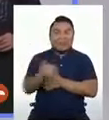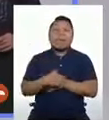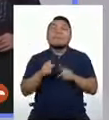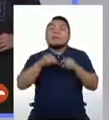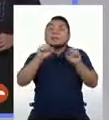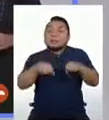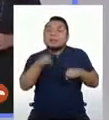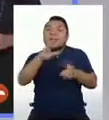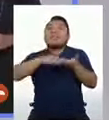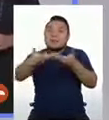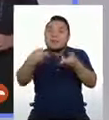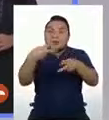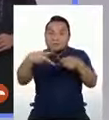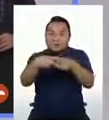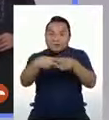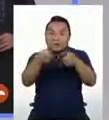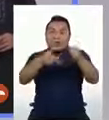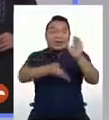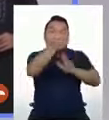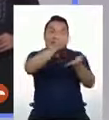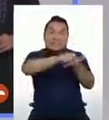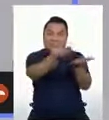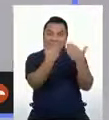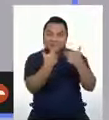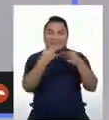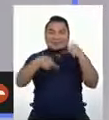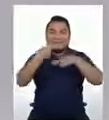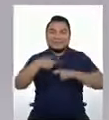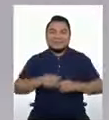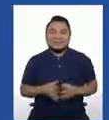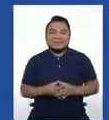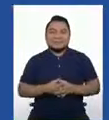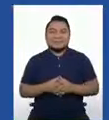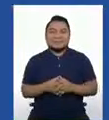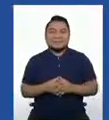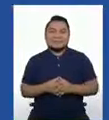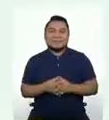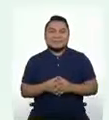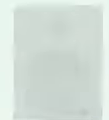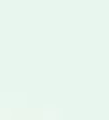pero eso sí, después del corte. Así que ve corriendo por tus materiales. Ya regresamos.